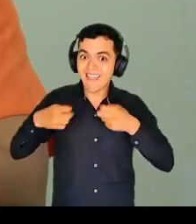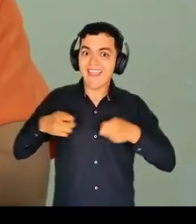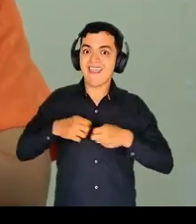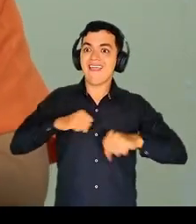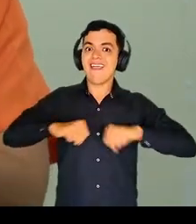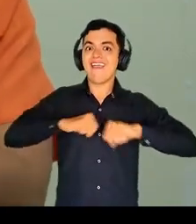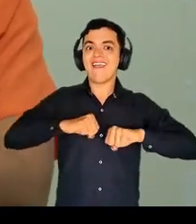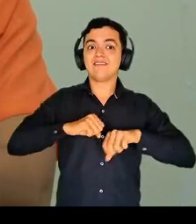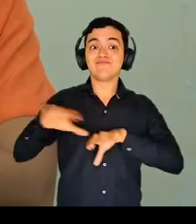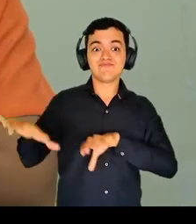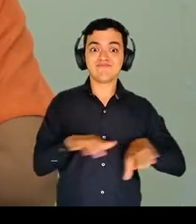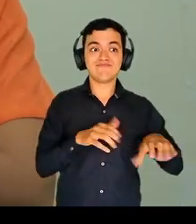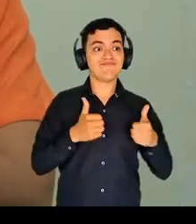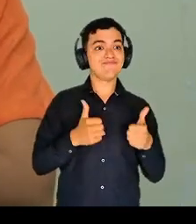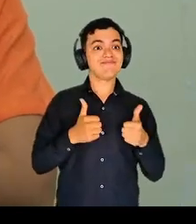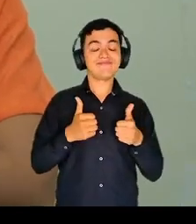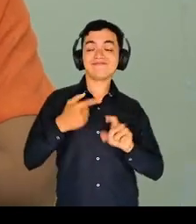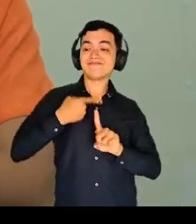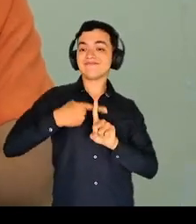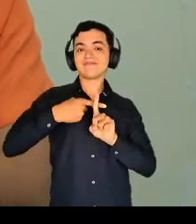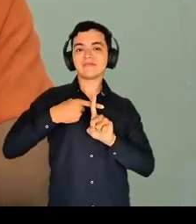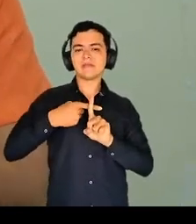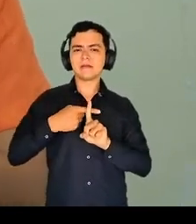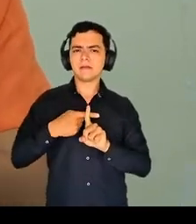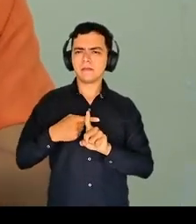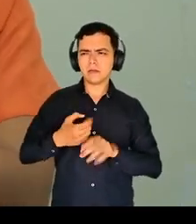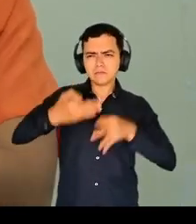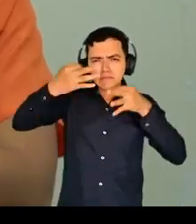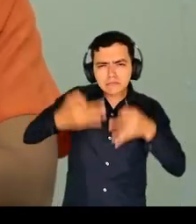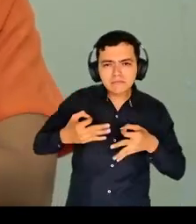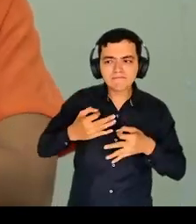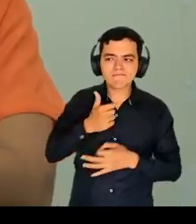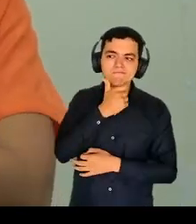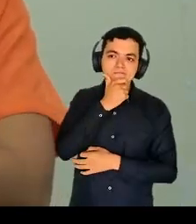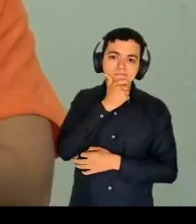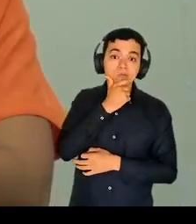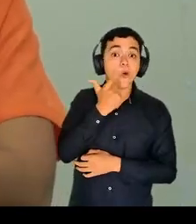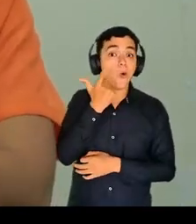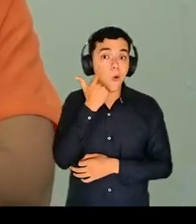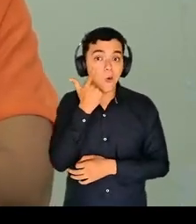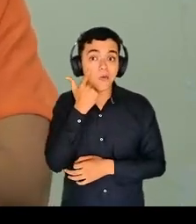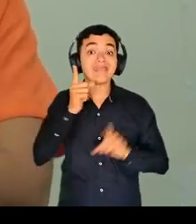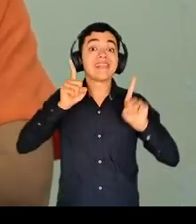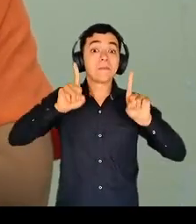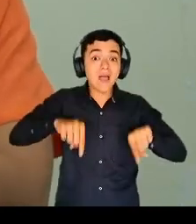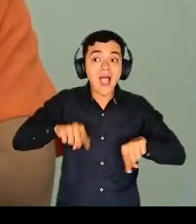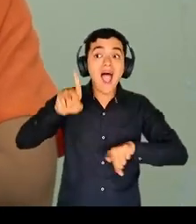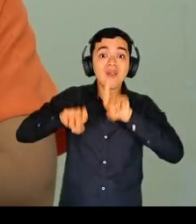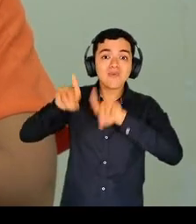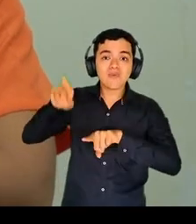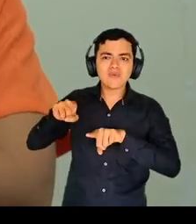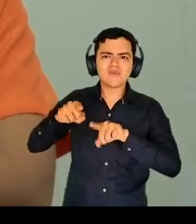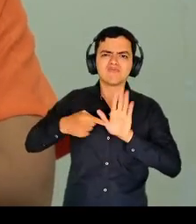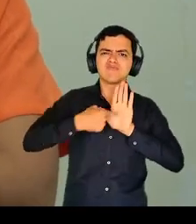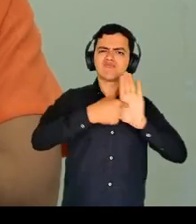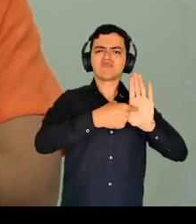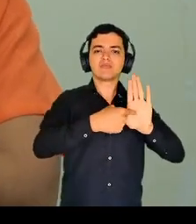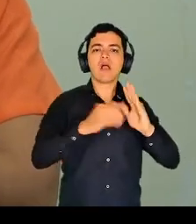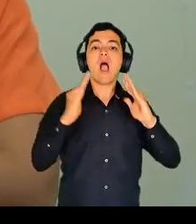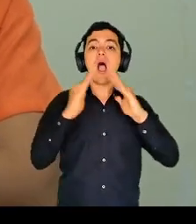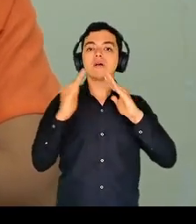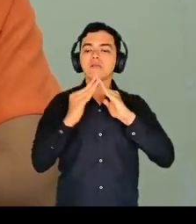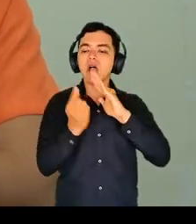la energía, la buena actitud, pero también observamos señales que son muy claras en los síntomas de la